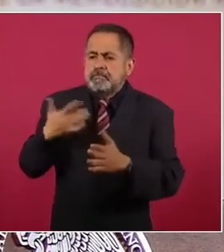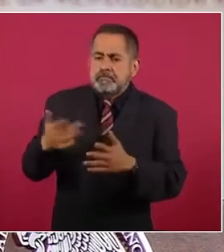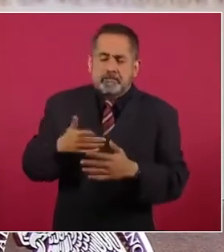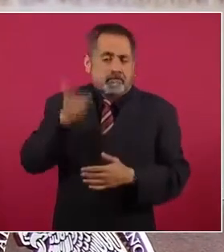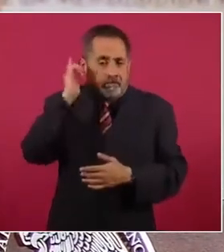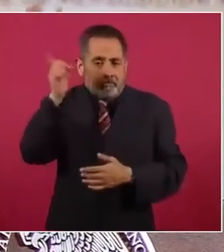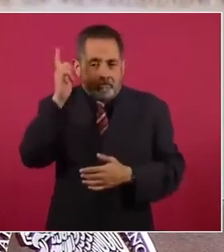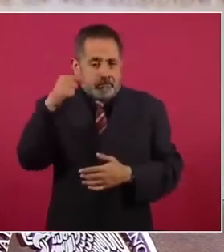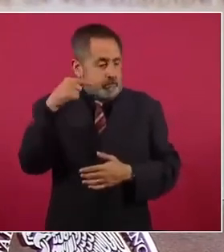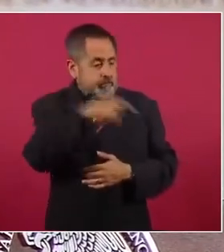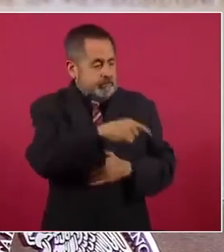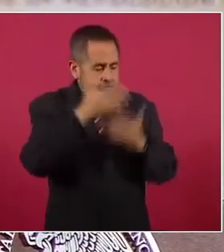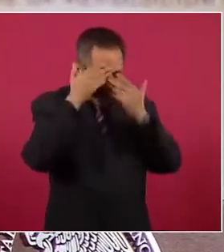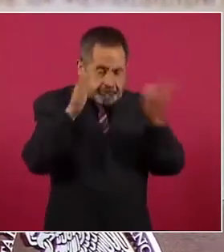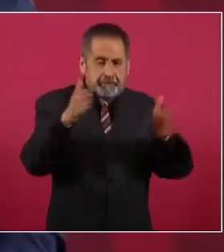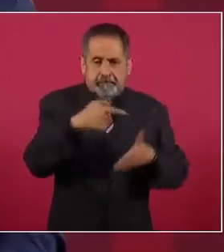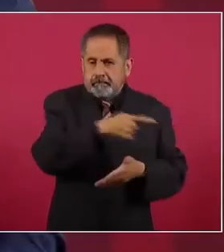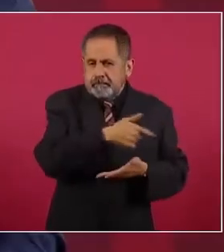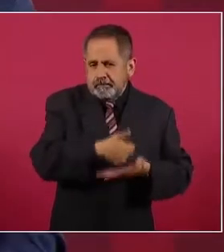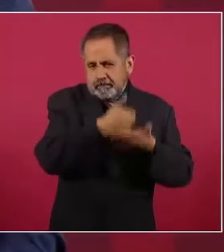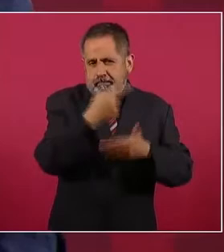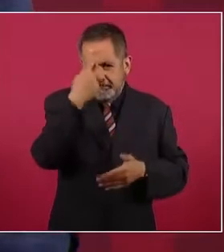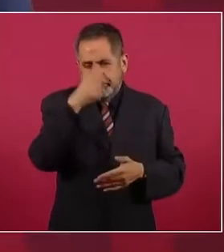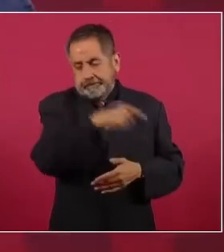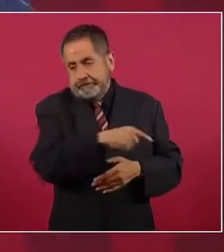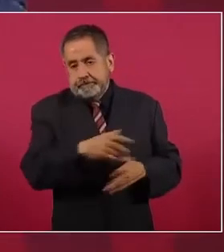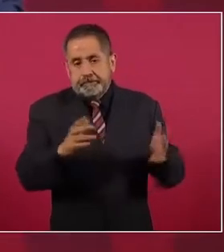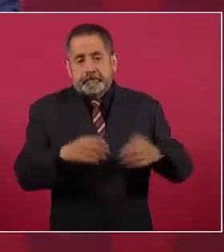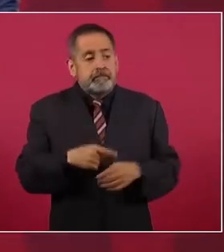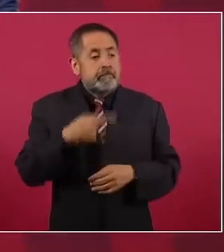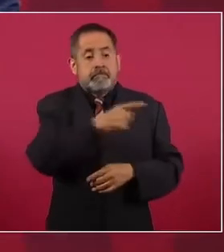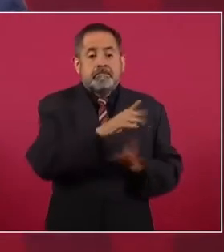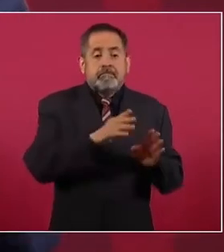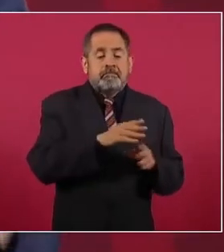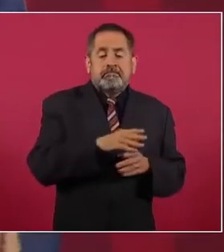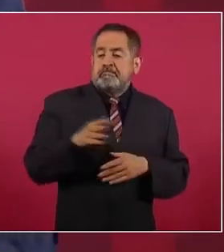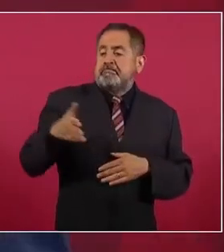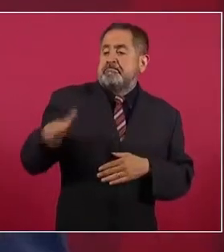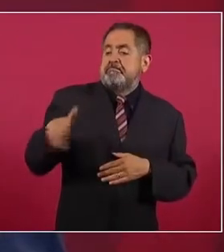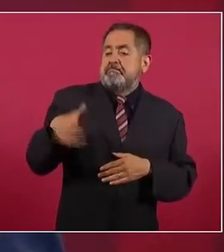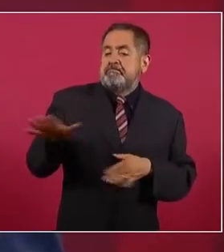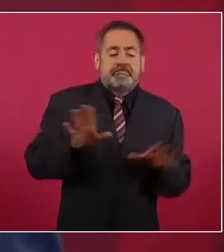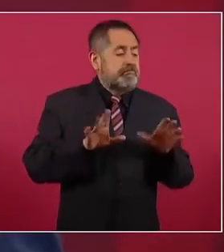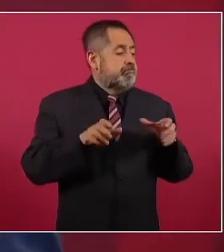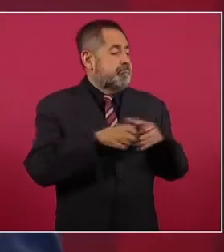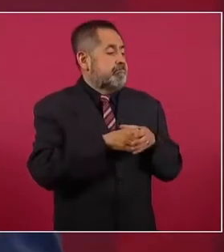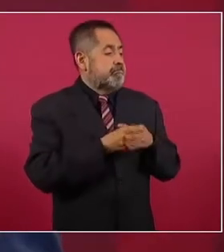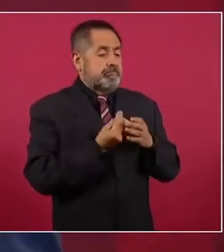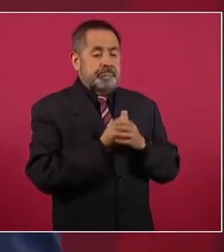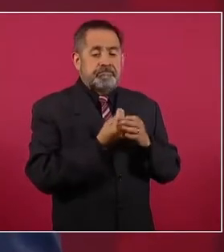Eso les ayudaría mucho. Pero son muy elitistas